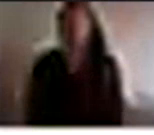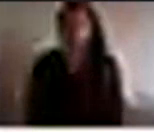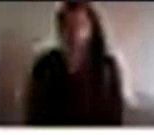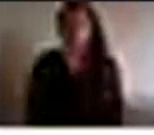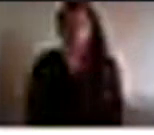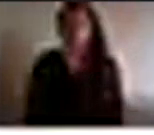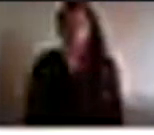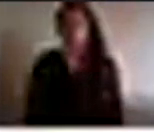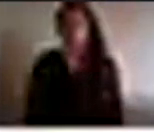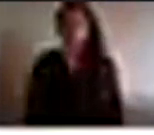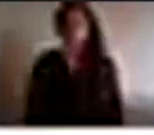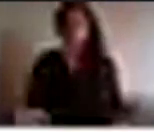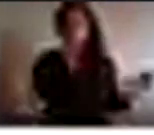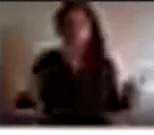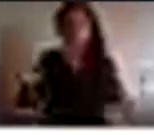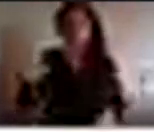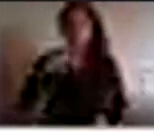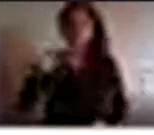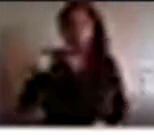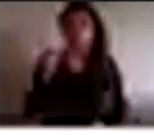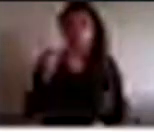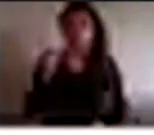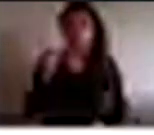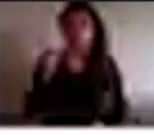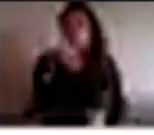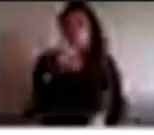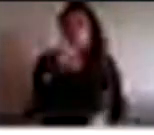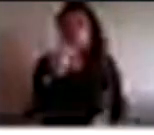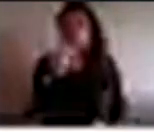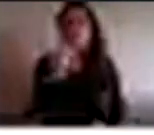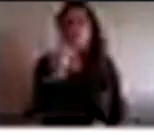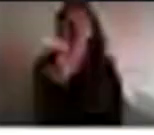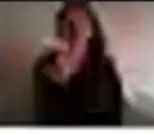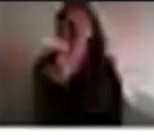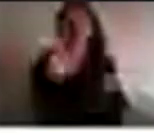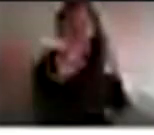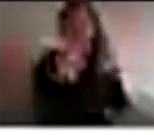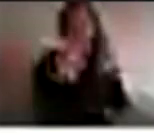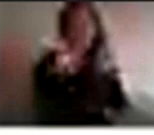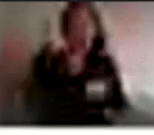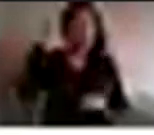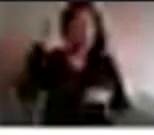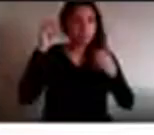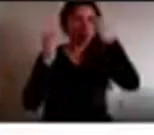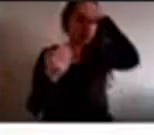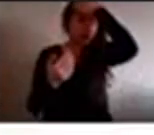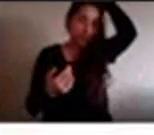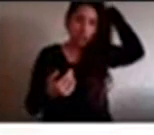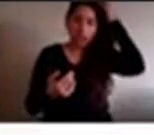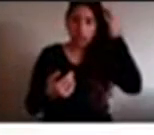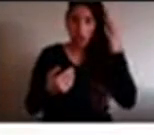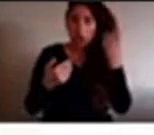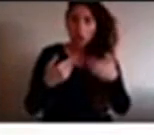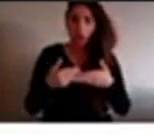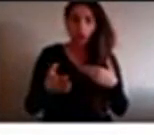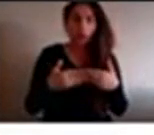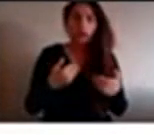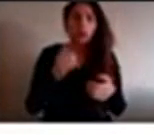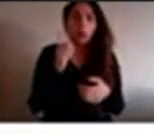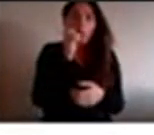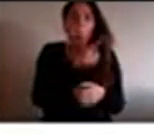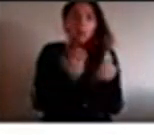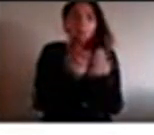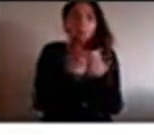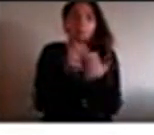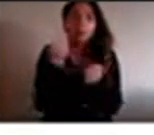modo general, las cifras en materia de discapacidad que han sido proporcionadas por el último Estudio Nacional de